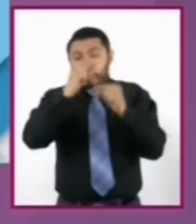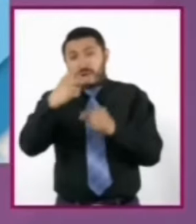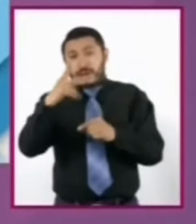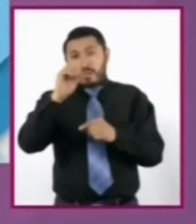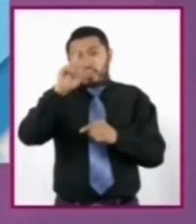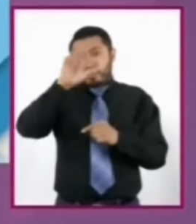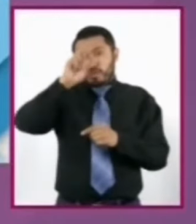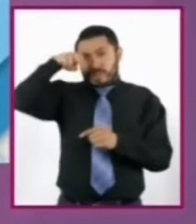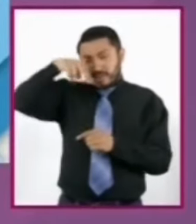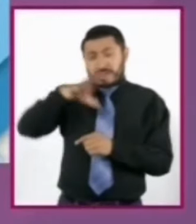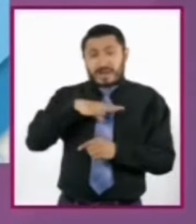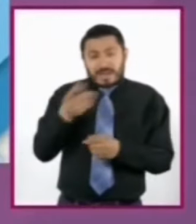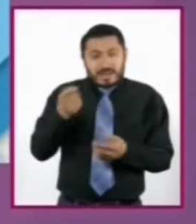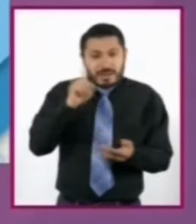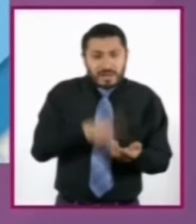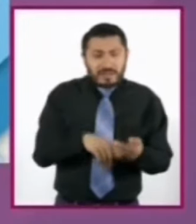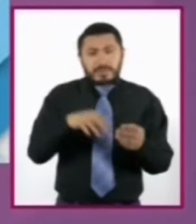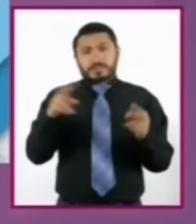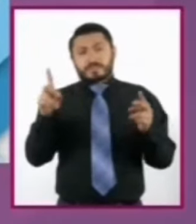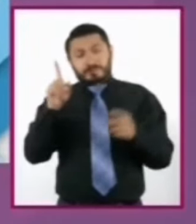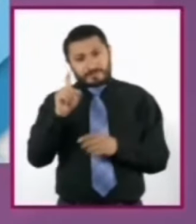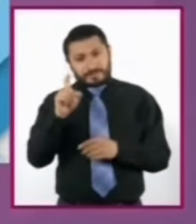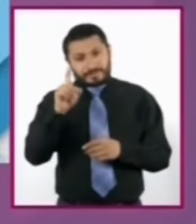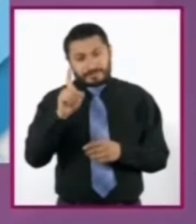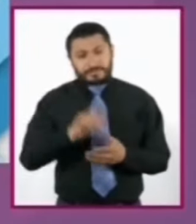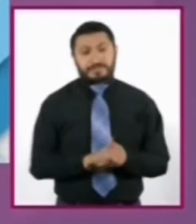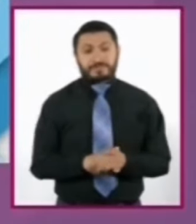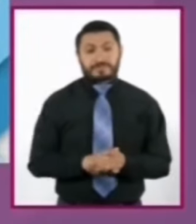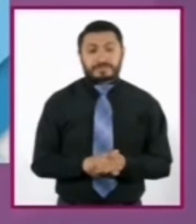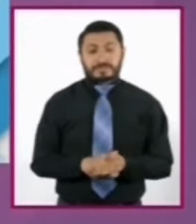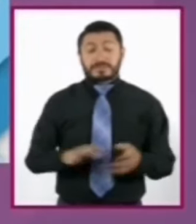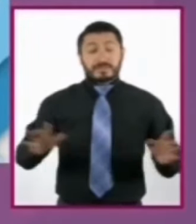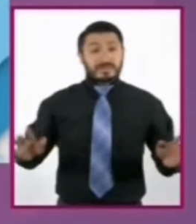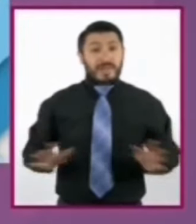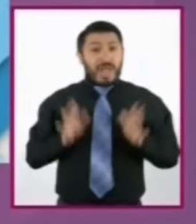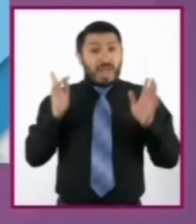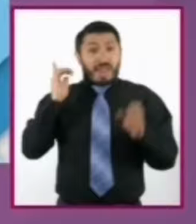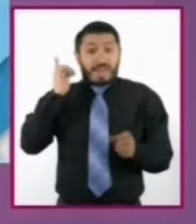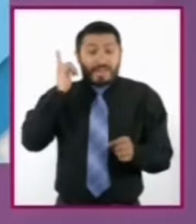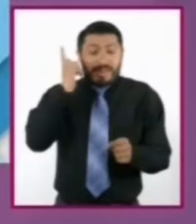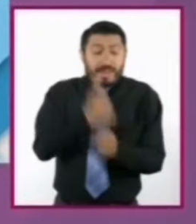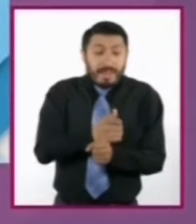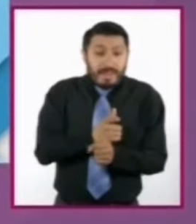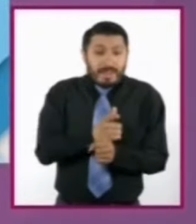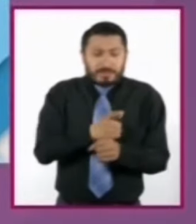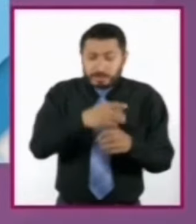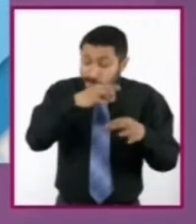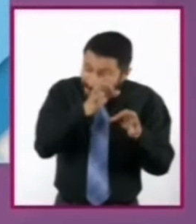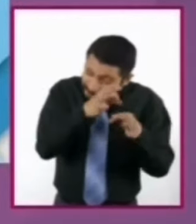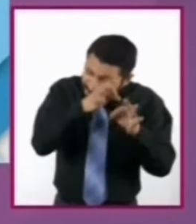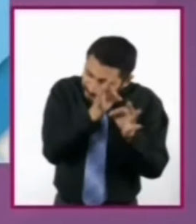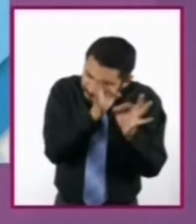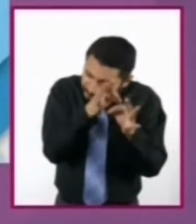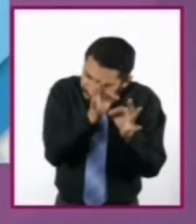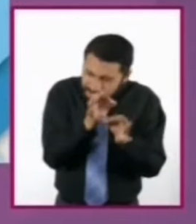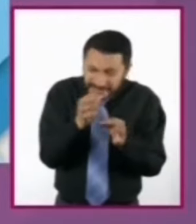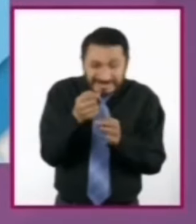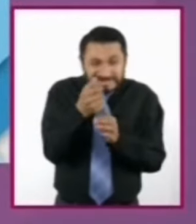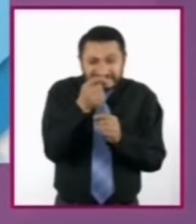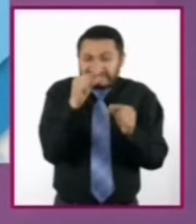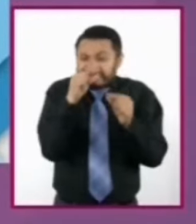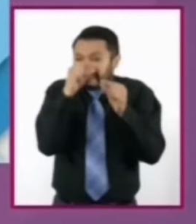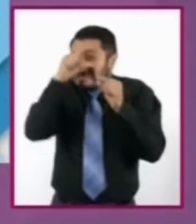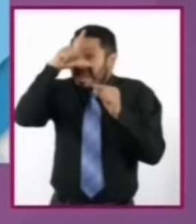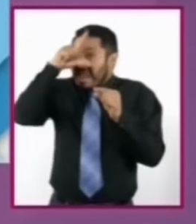polen que se encontraban suspendidas en el agua. Su sorpresa fue observar que algunas partículas muy